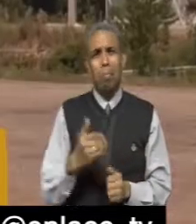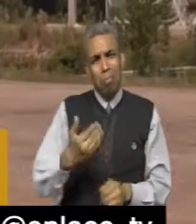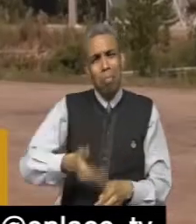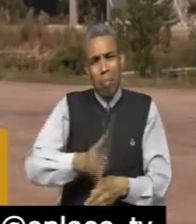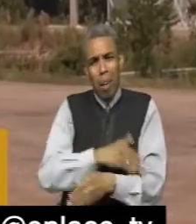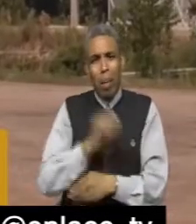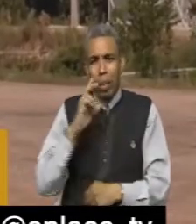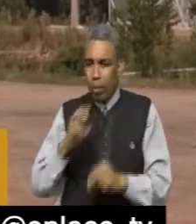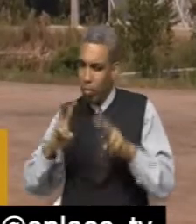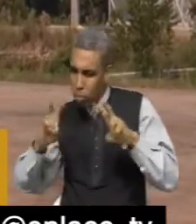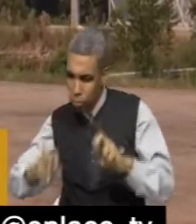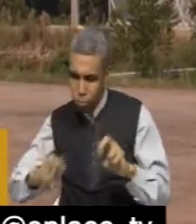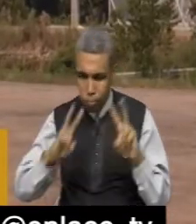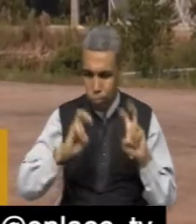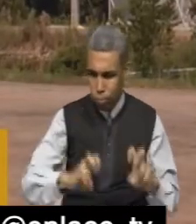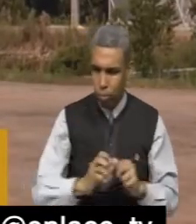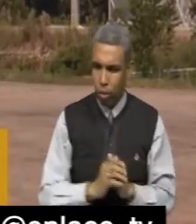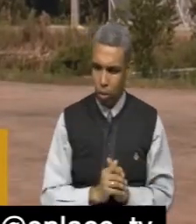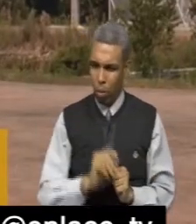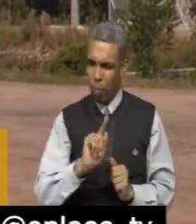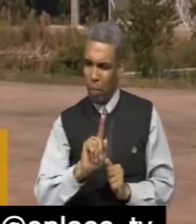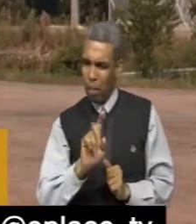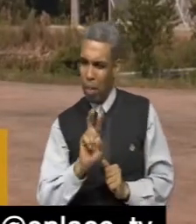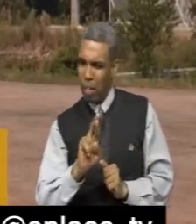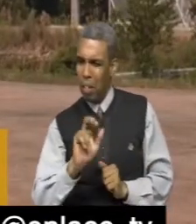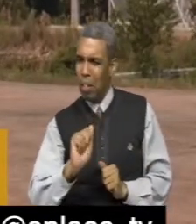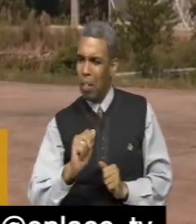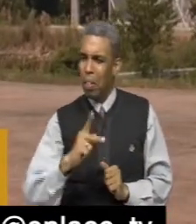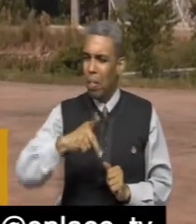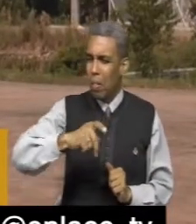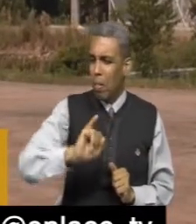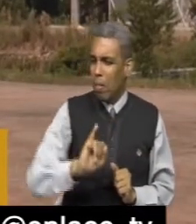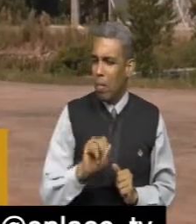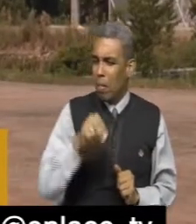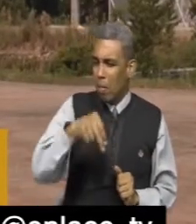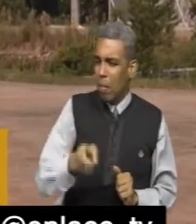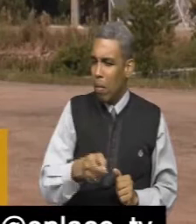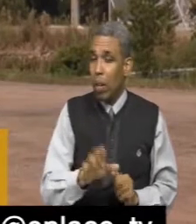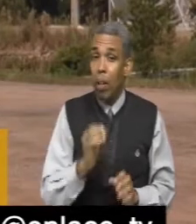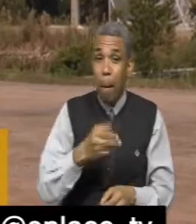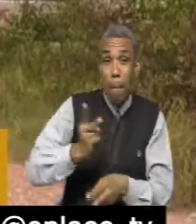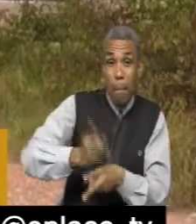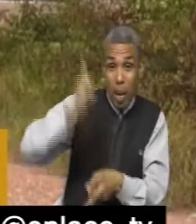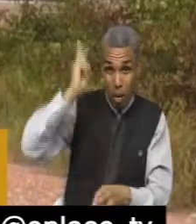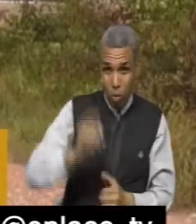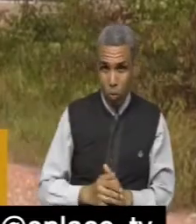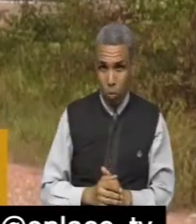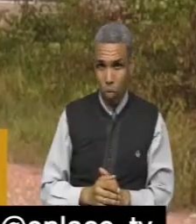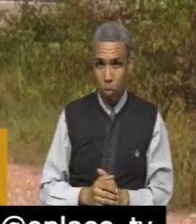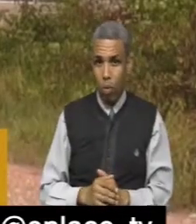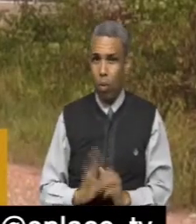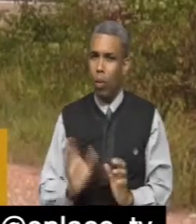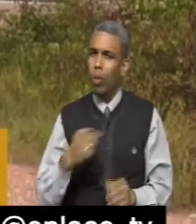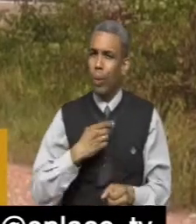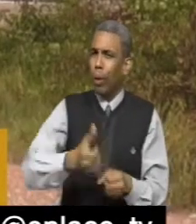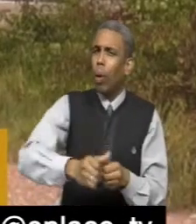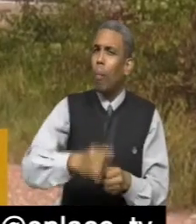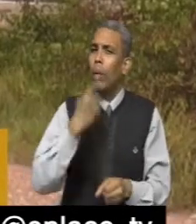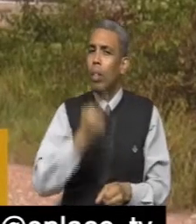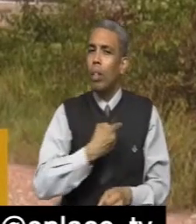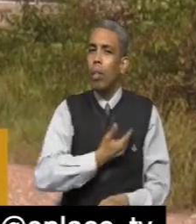entonces no entendemos cómo van a realizar un piloto. Y bueno, y si llegasen a realizarlo, solicitamos todas las